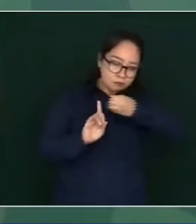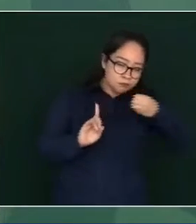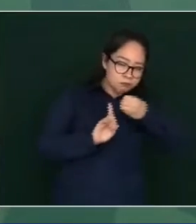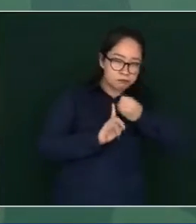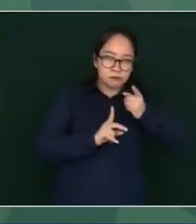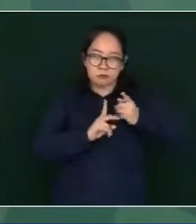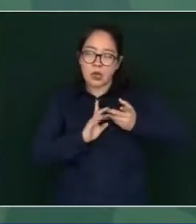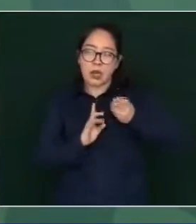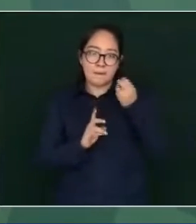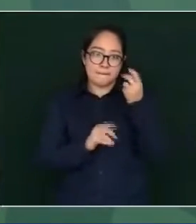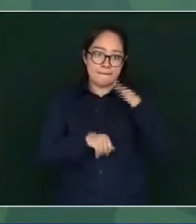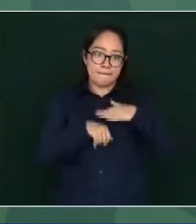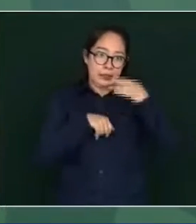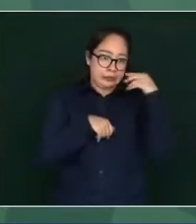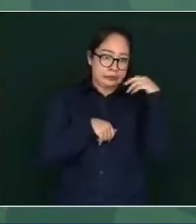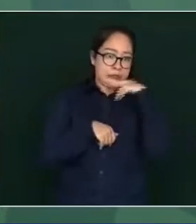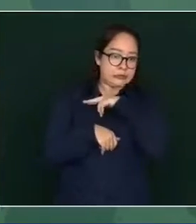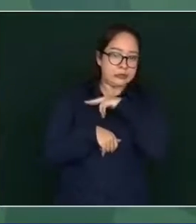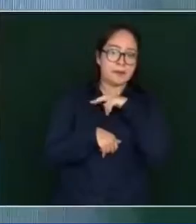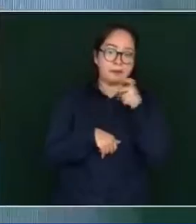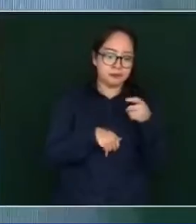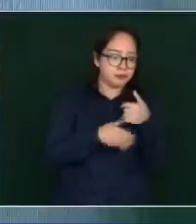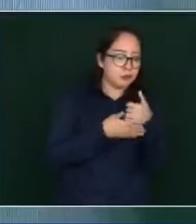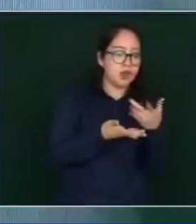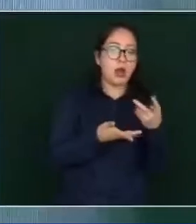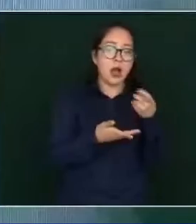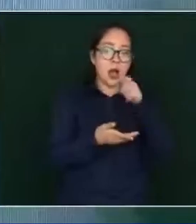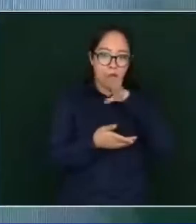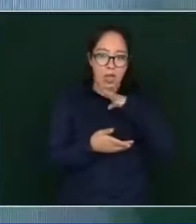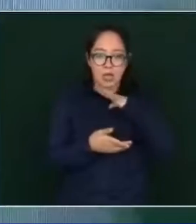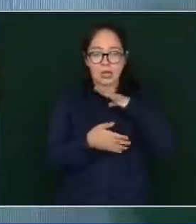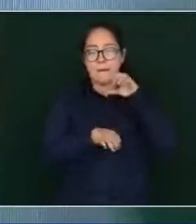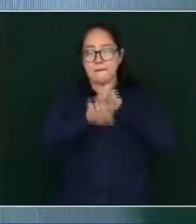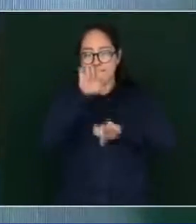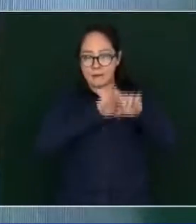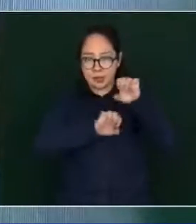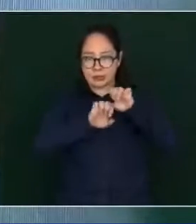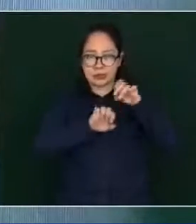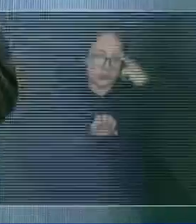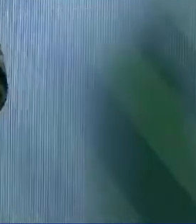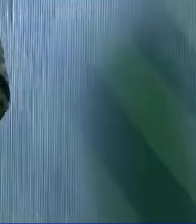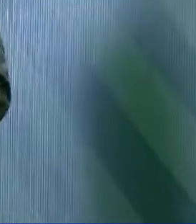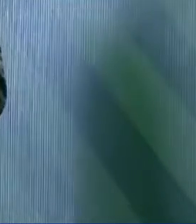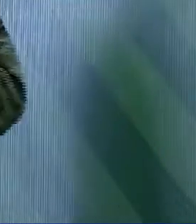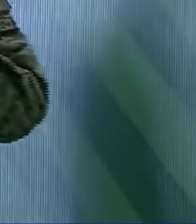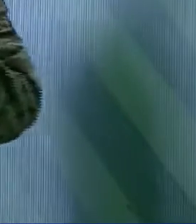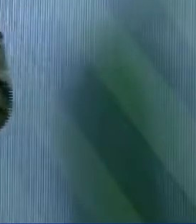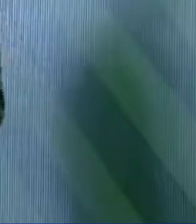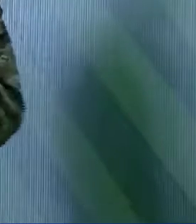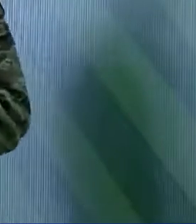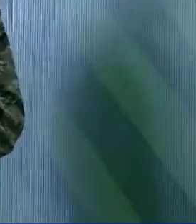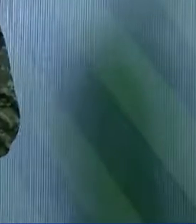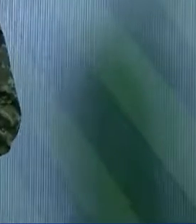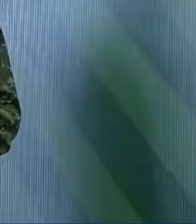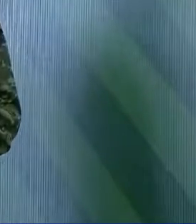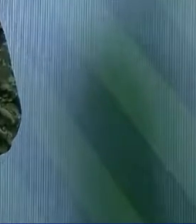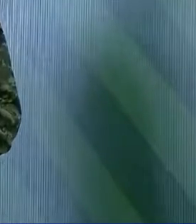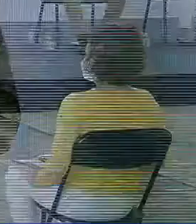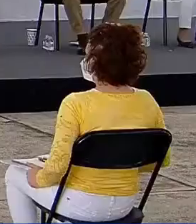del aeropuerto más rápido. Están esas empresas del lado aire, es decir, del lado hacia las pistas, para que el abastecimiento